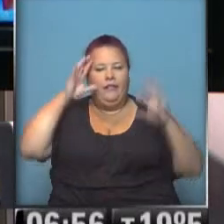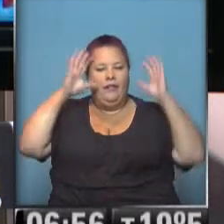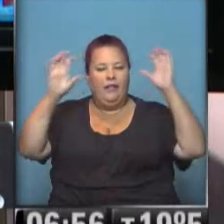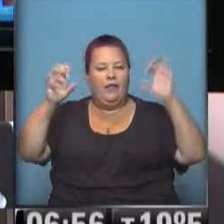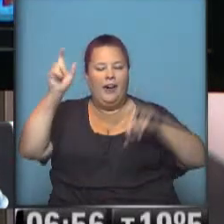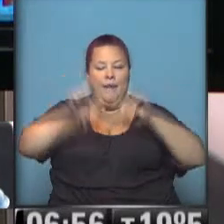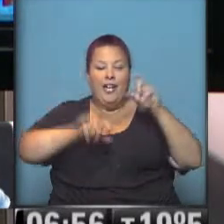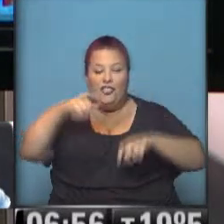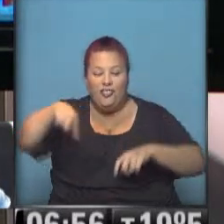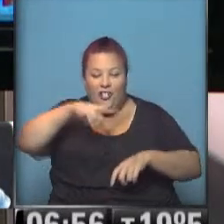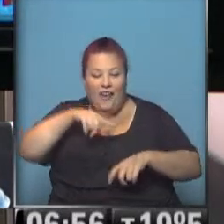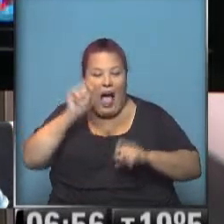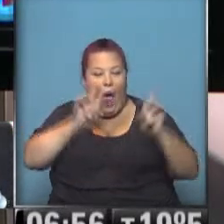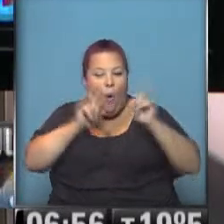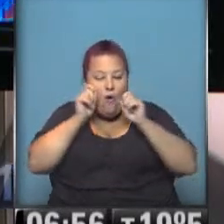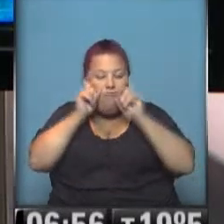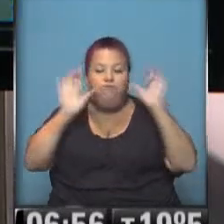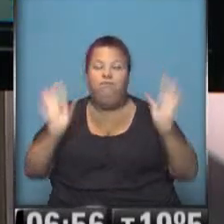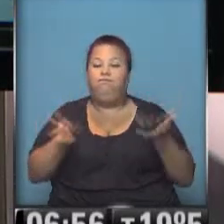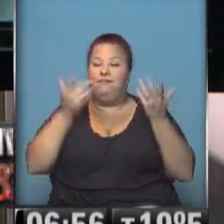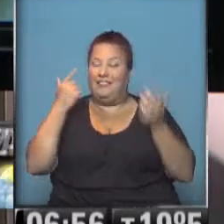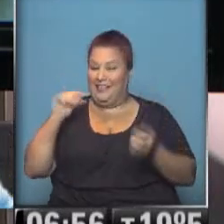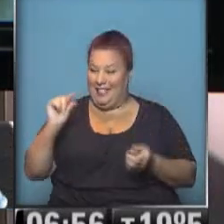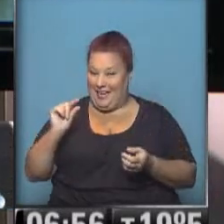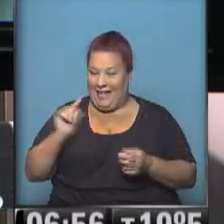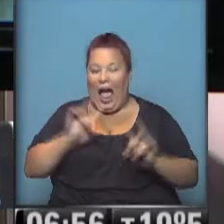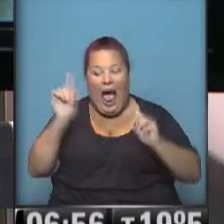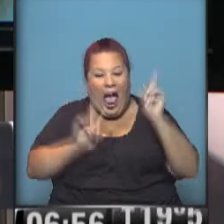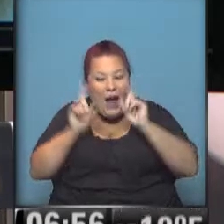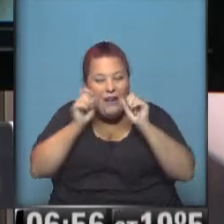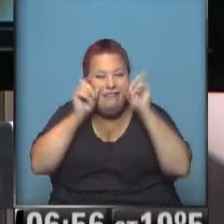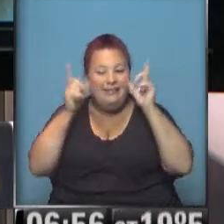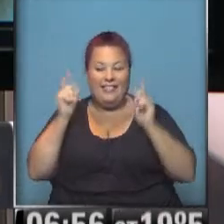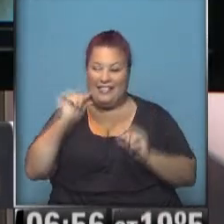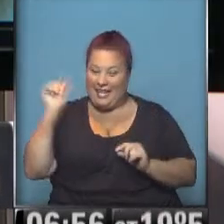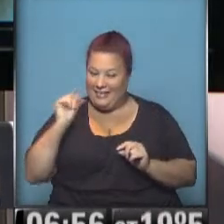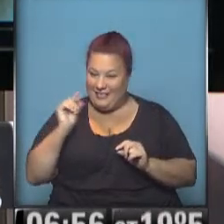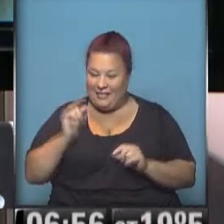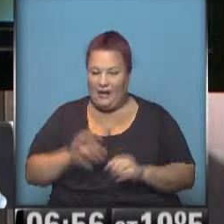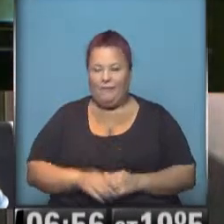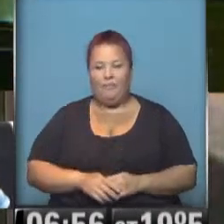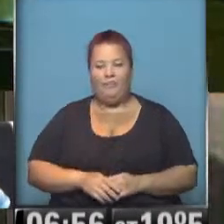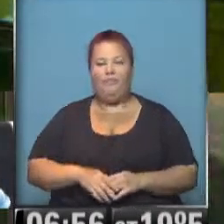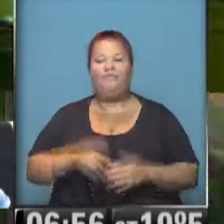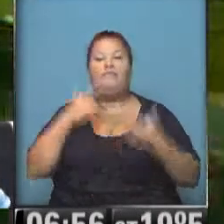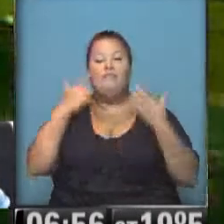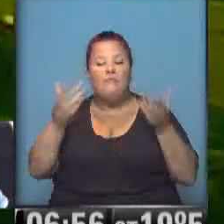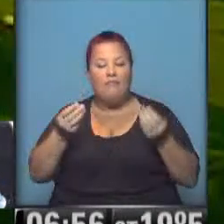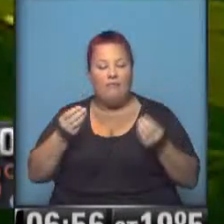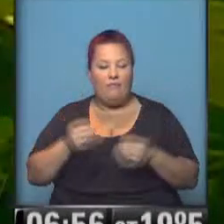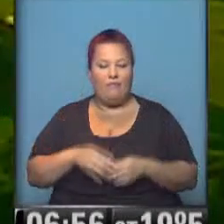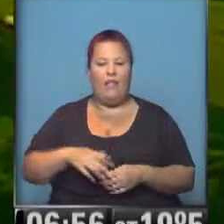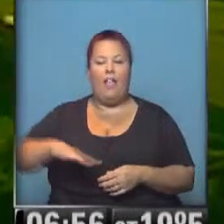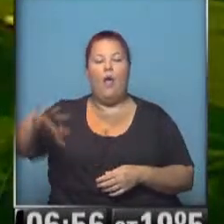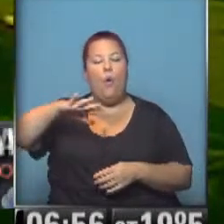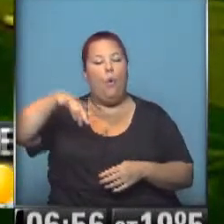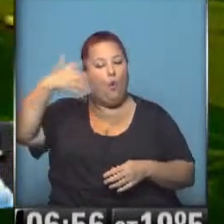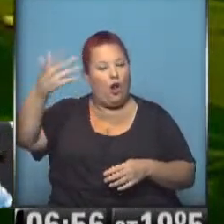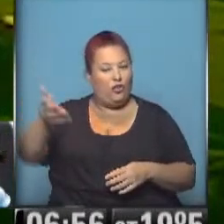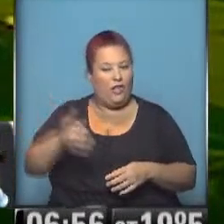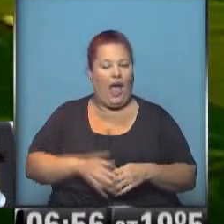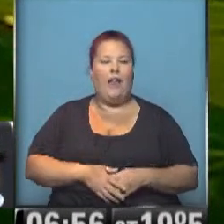los que recién se levantan, a los que recién se despiertan, esto. En el Gran Buenos